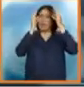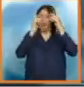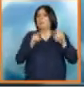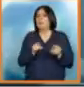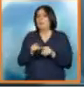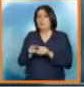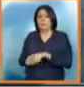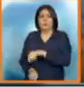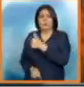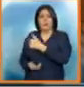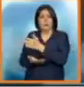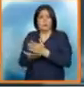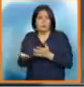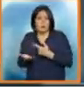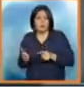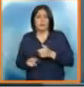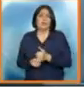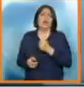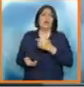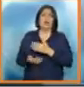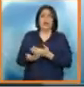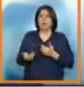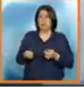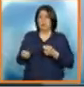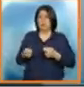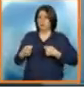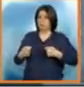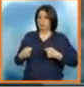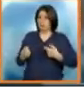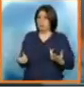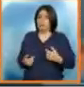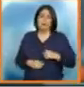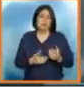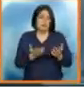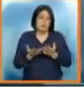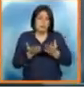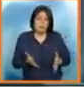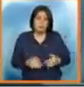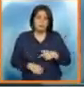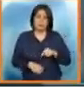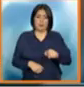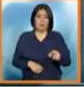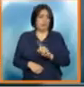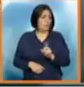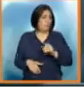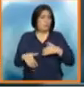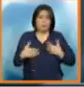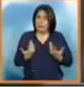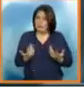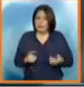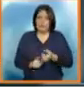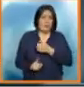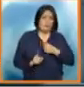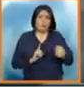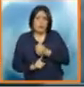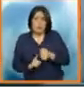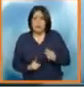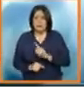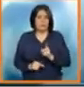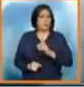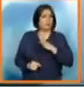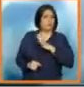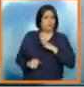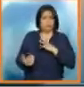otra parte, ¿no? Que viene a ser la autorregulación de nuestros alumnos, saber que ellos no deben actuar con violencia, que deben saber tratarse